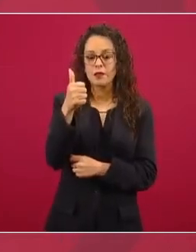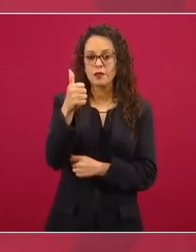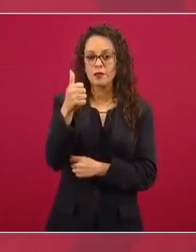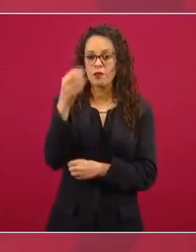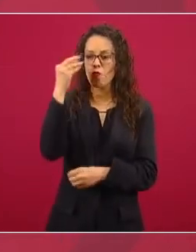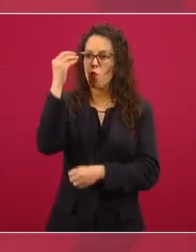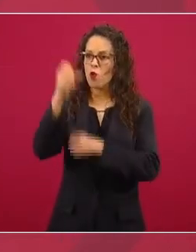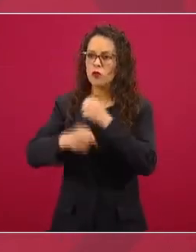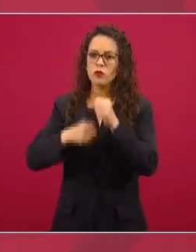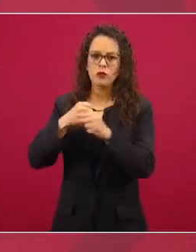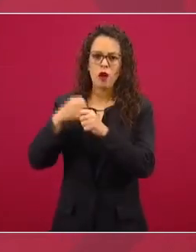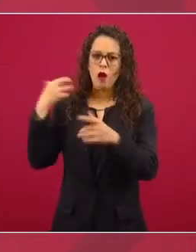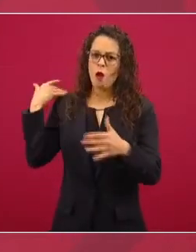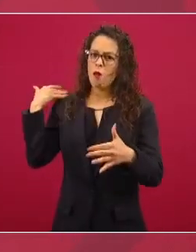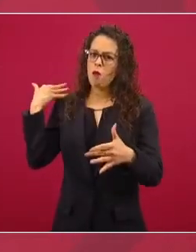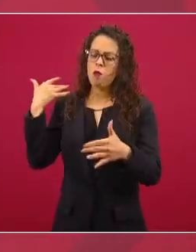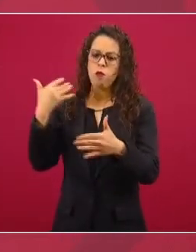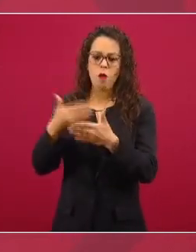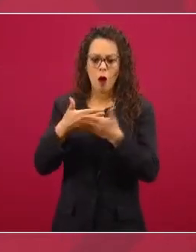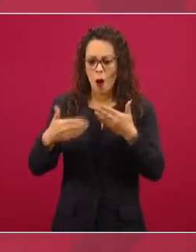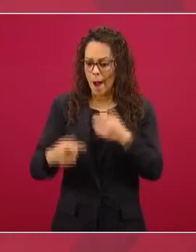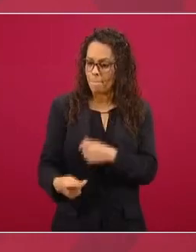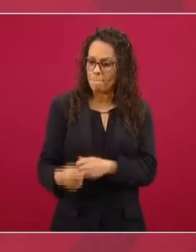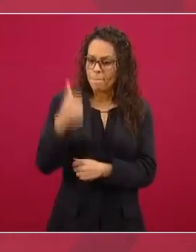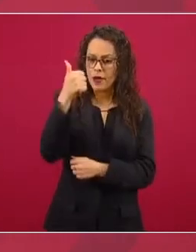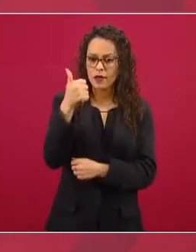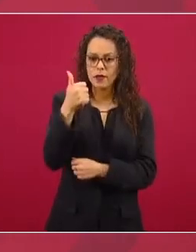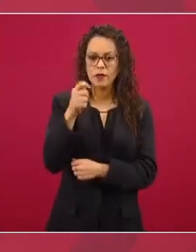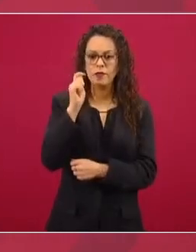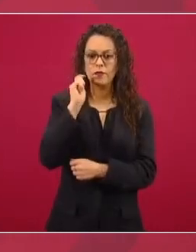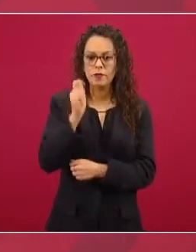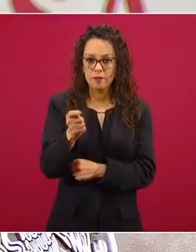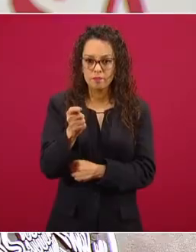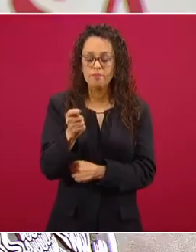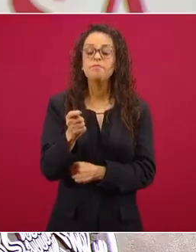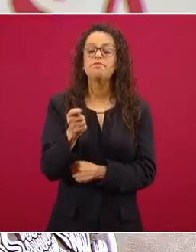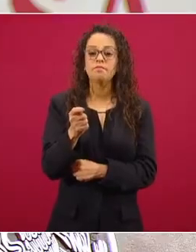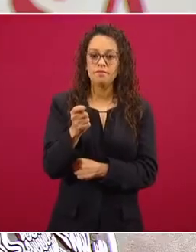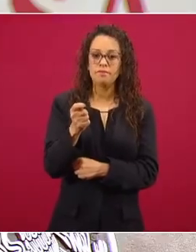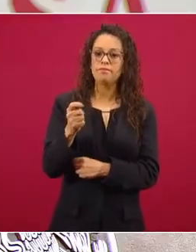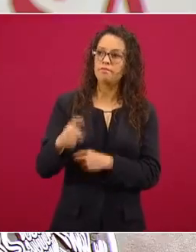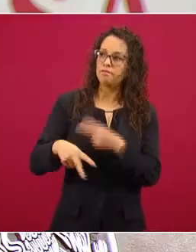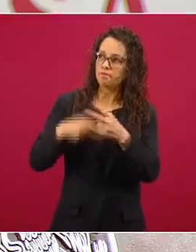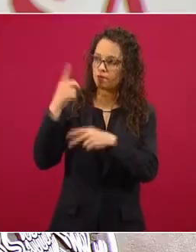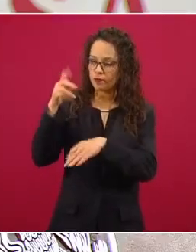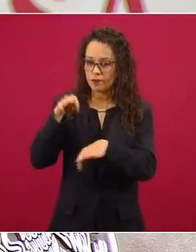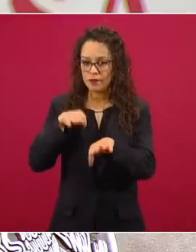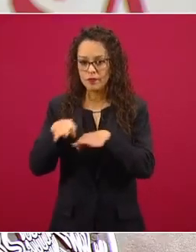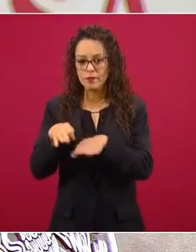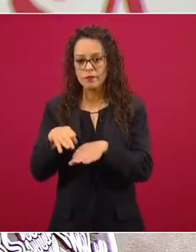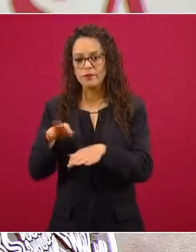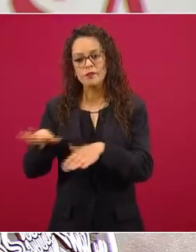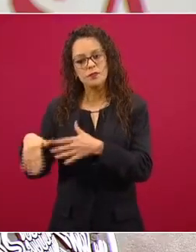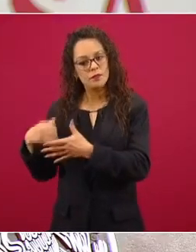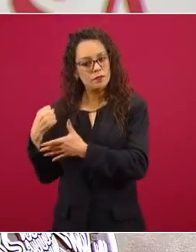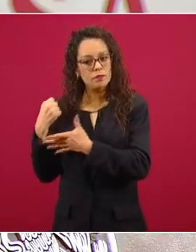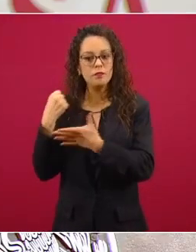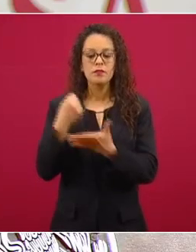tiempo, de que llegan a trabajar, de que invierten, de que